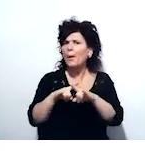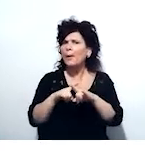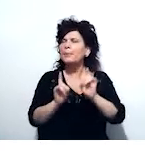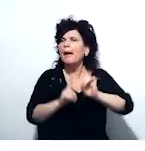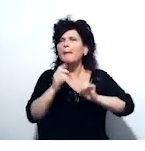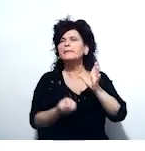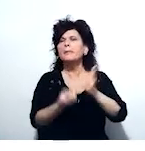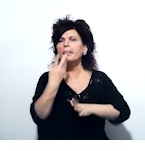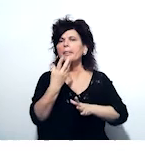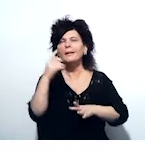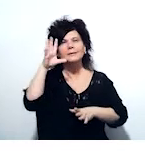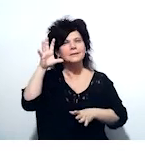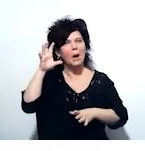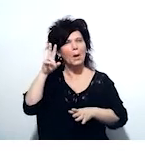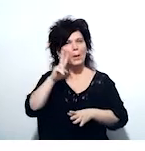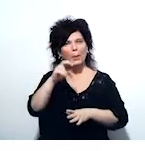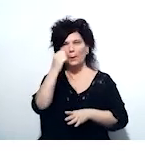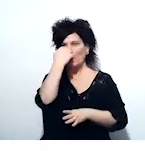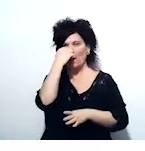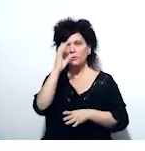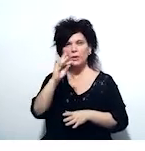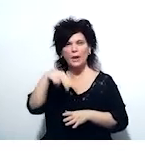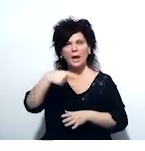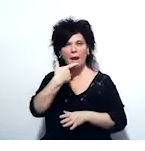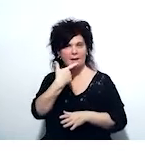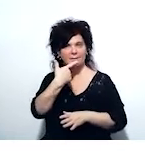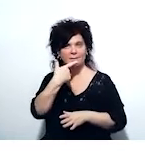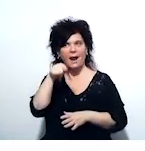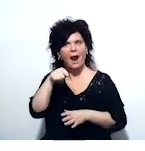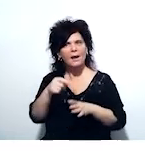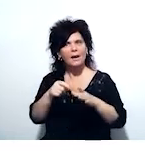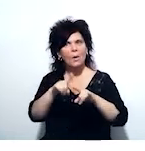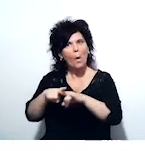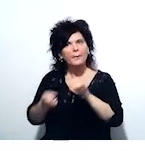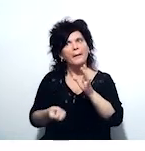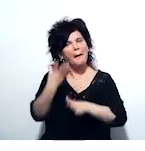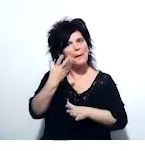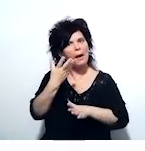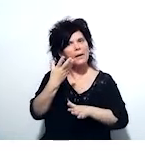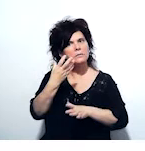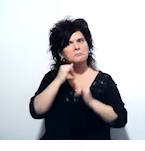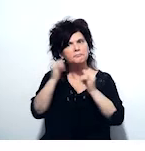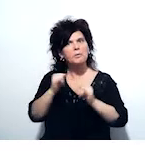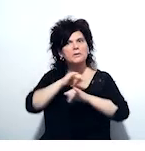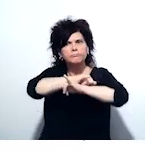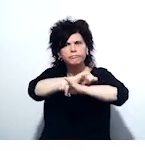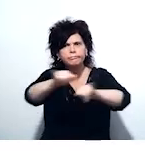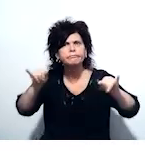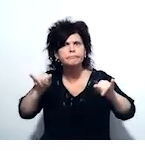veces aparecen, ¿se acuerdan cuando vimos abuso en el DNS? Muchos sitios web aparecen, difunden la noticia y